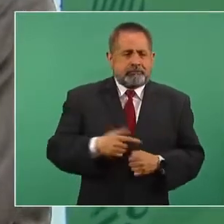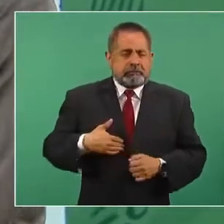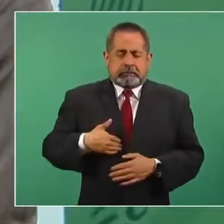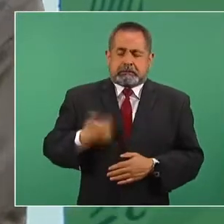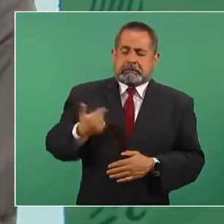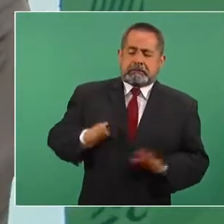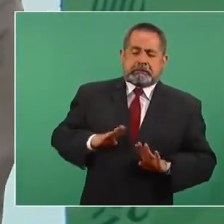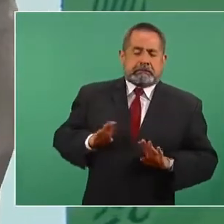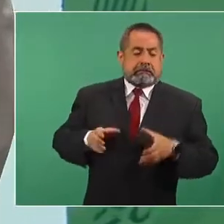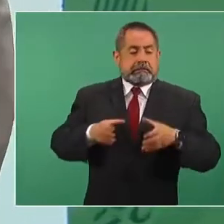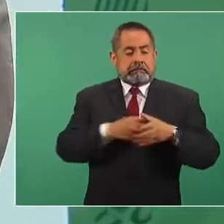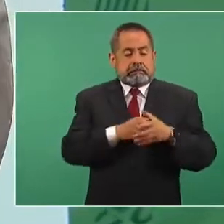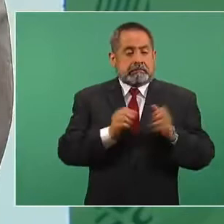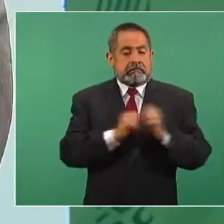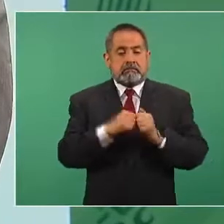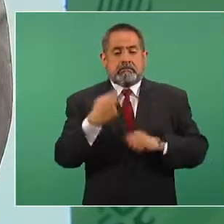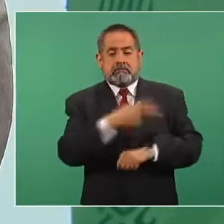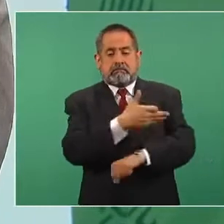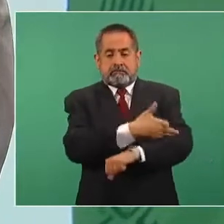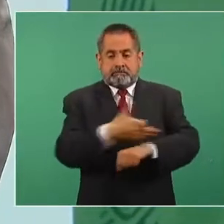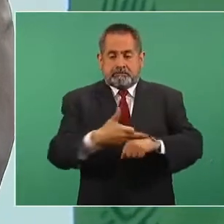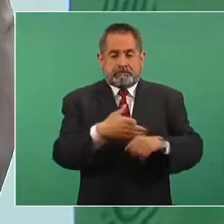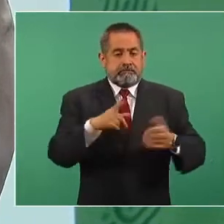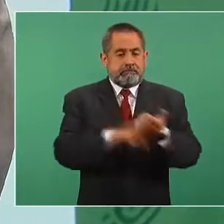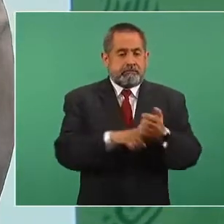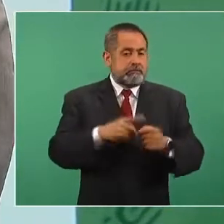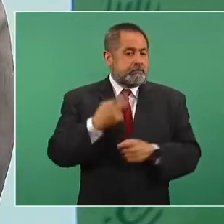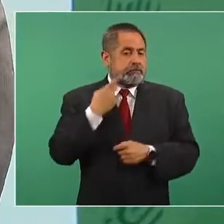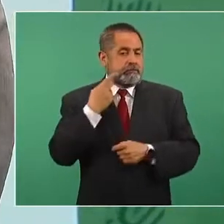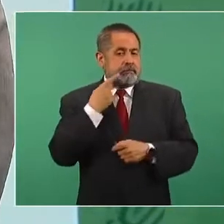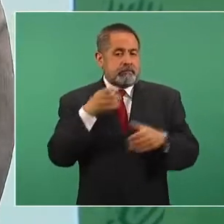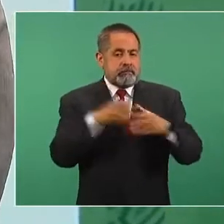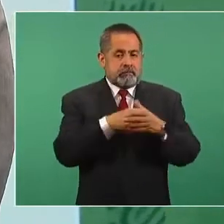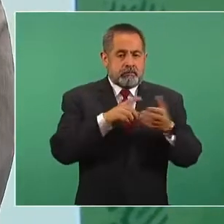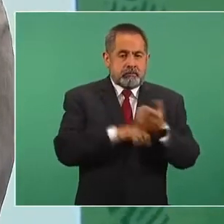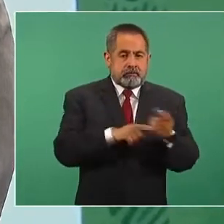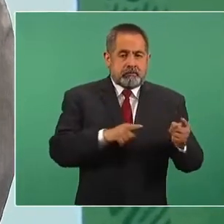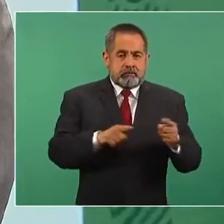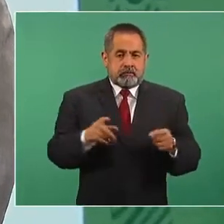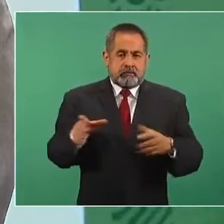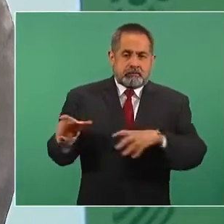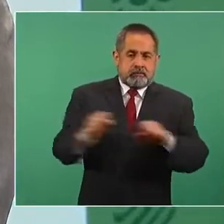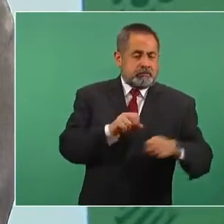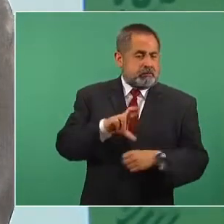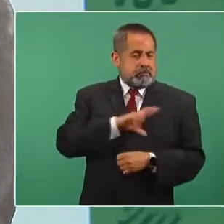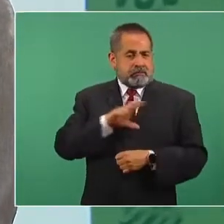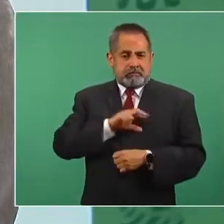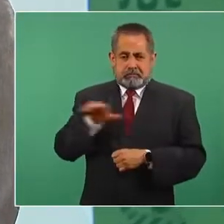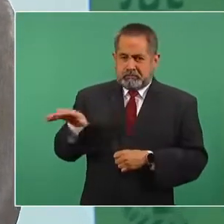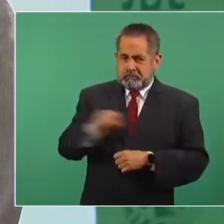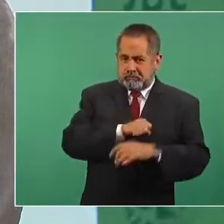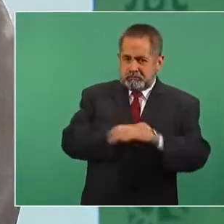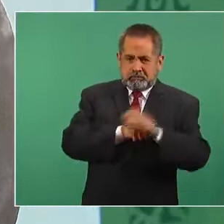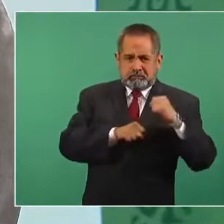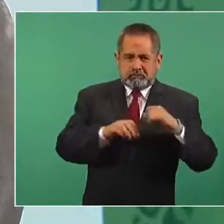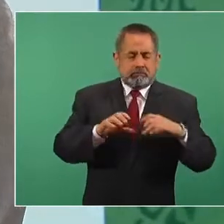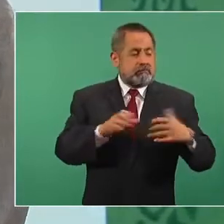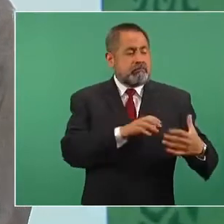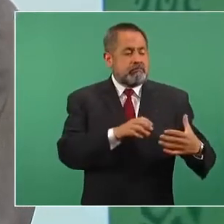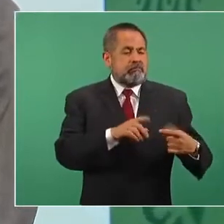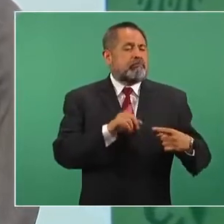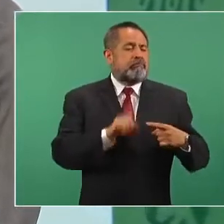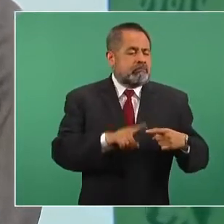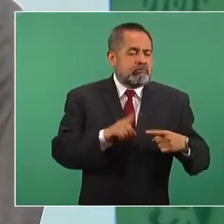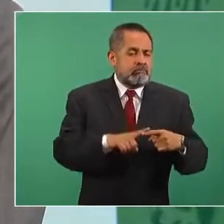beneficiario, junto con su familia, de la política de privatización impuesta desde el